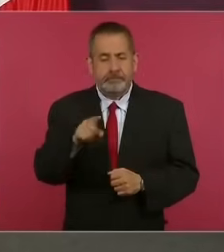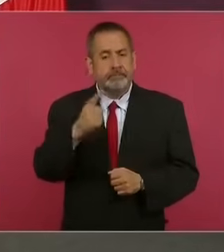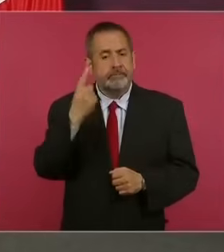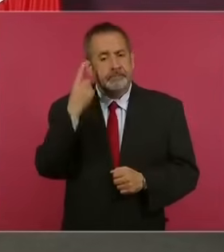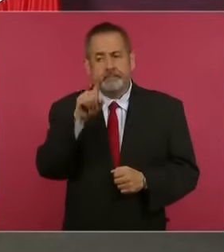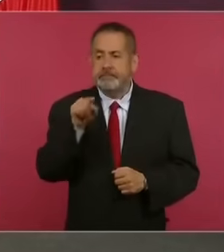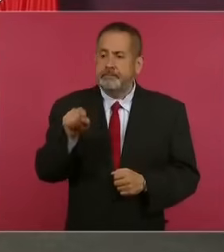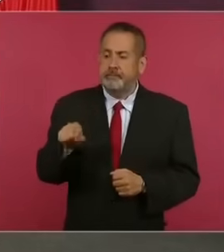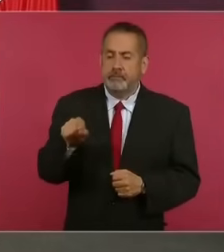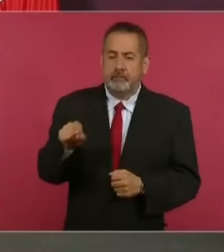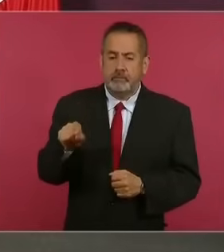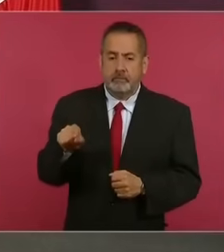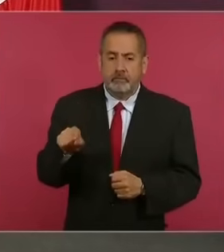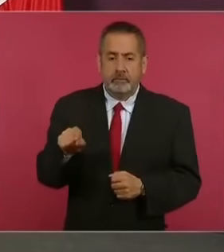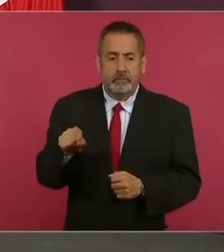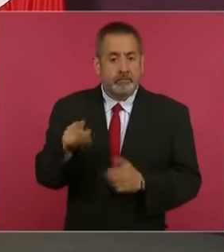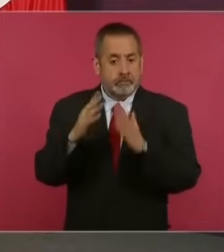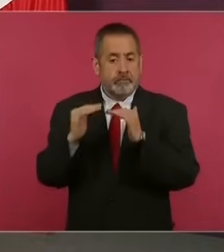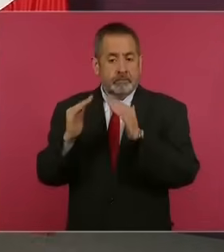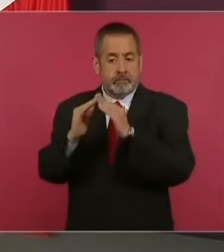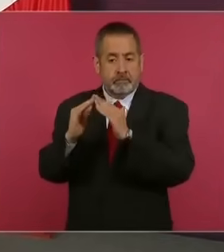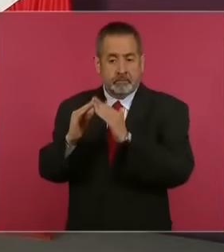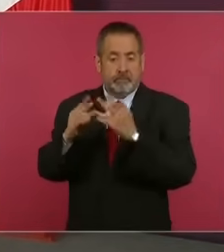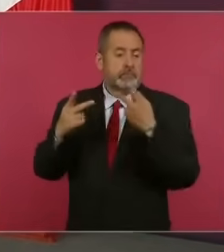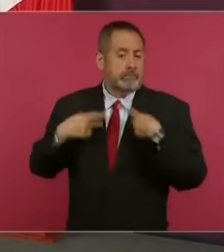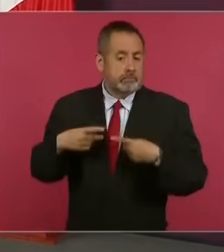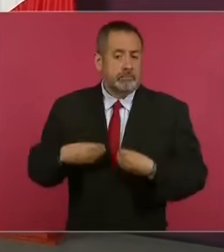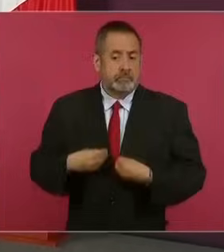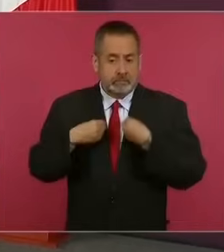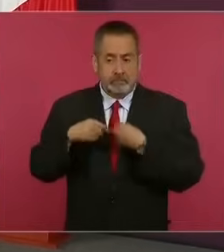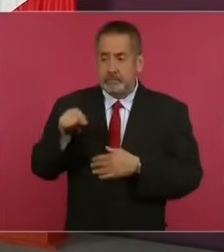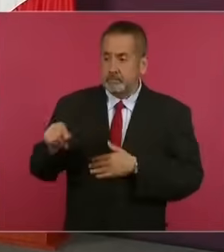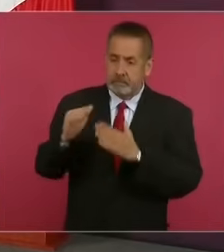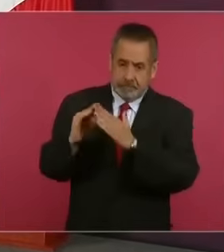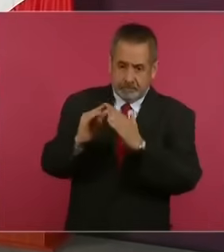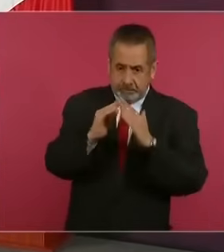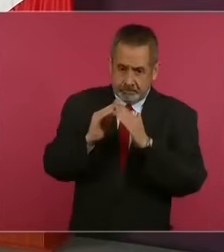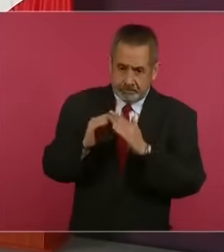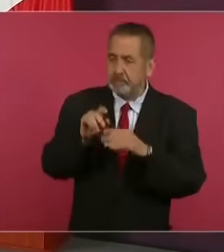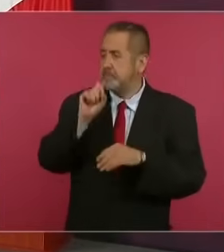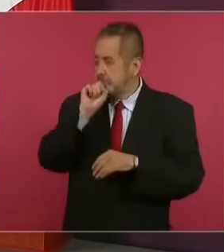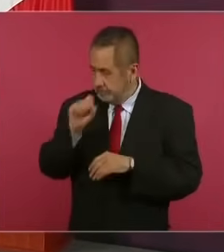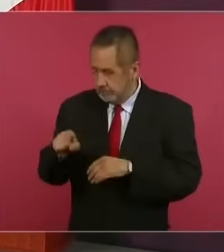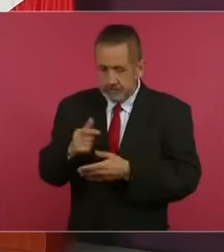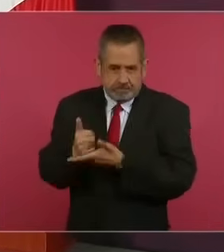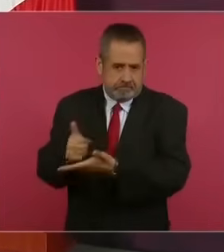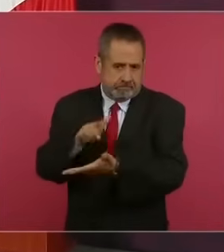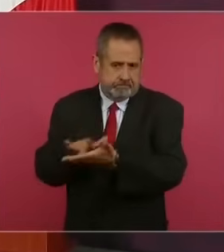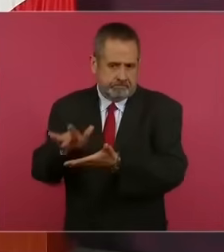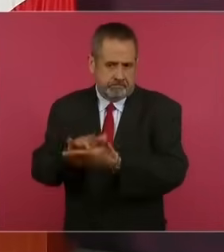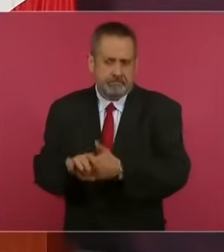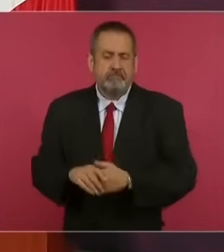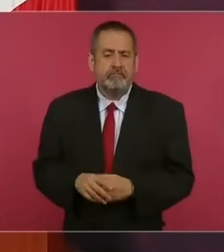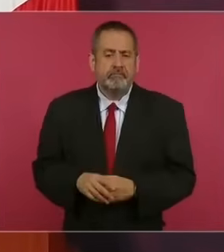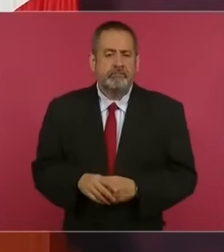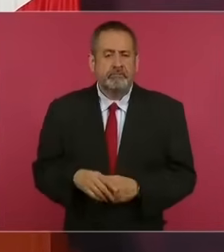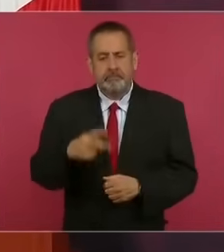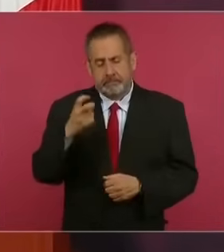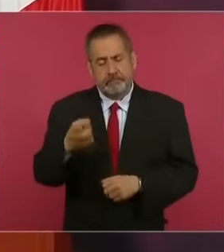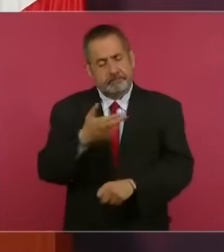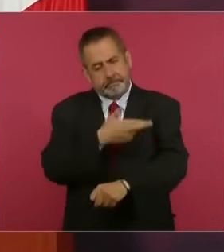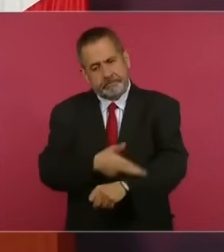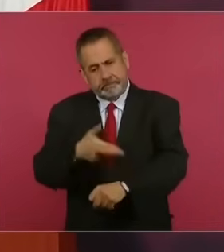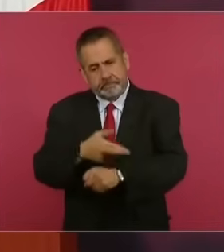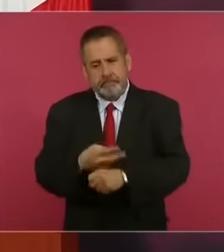para vivienda de la población. Entonces, se va a llevar a cabo,